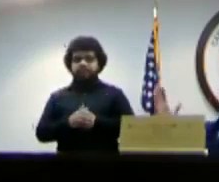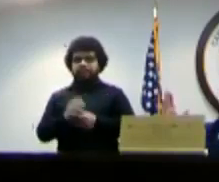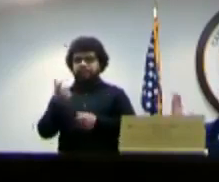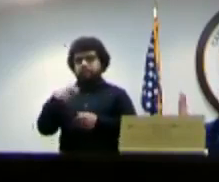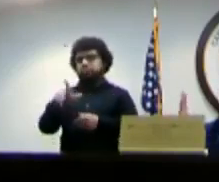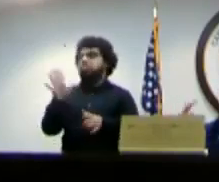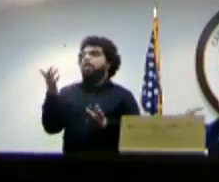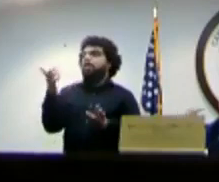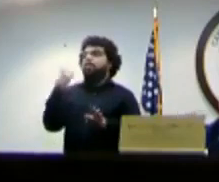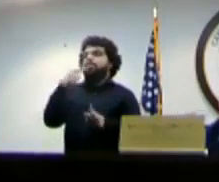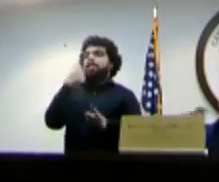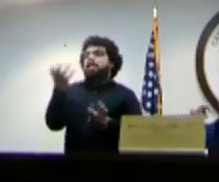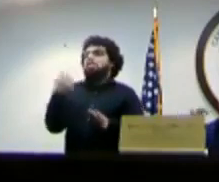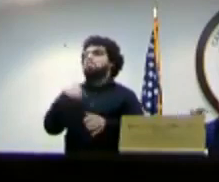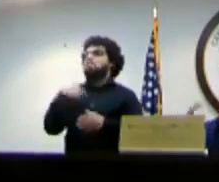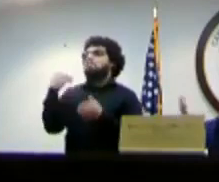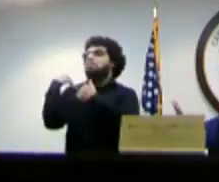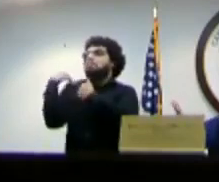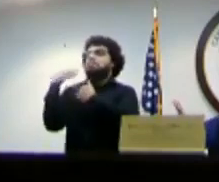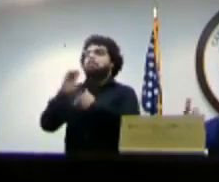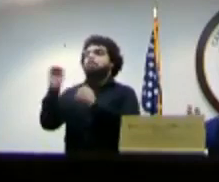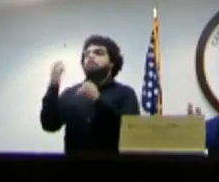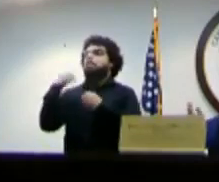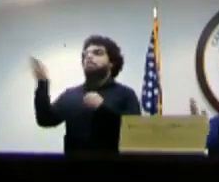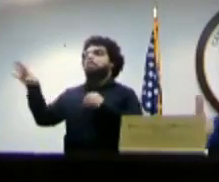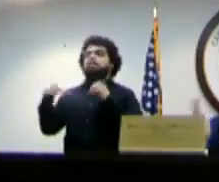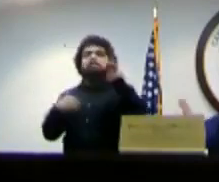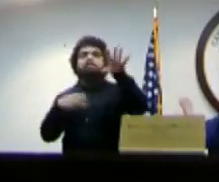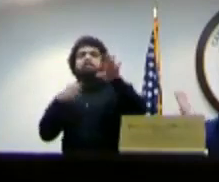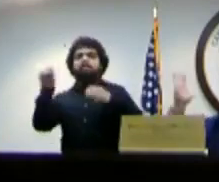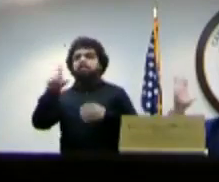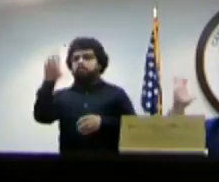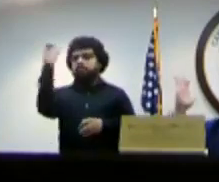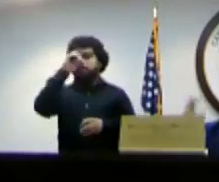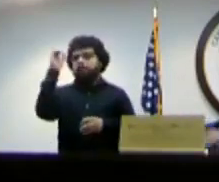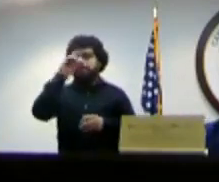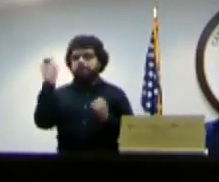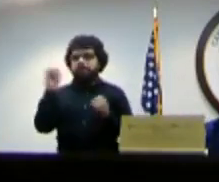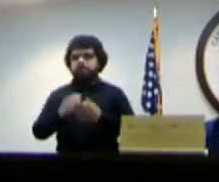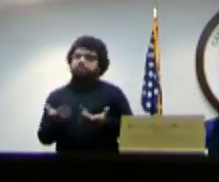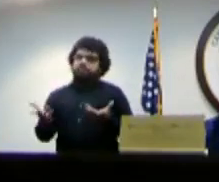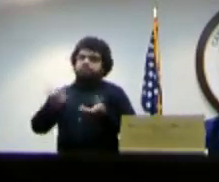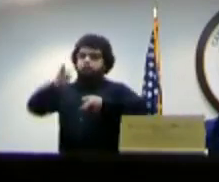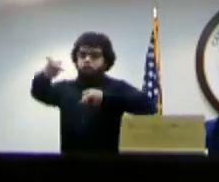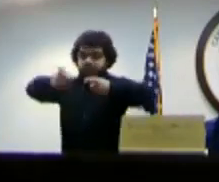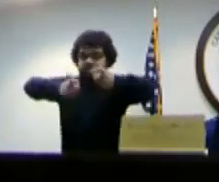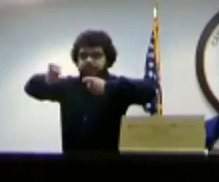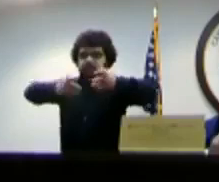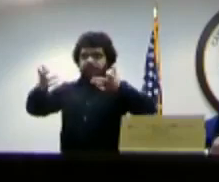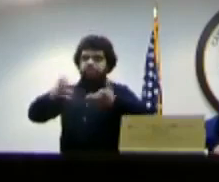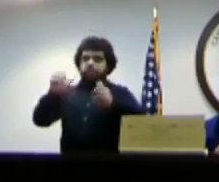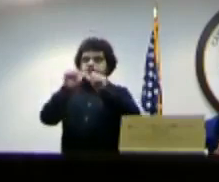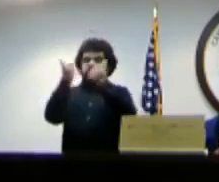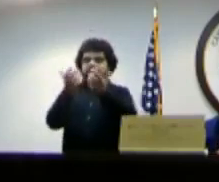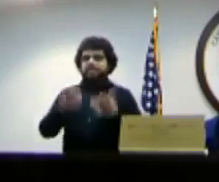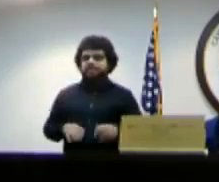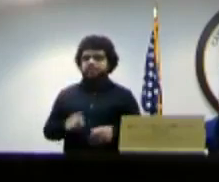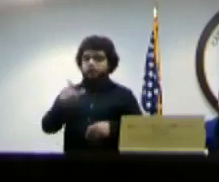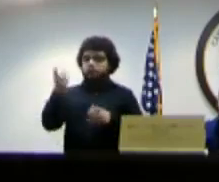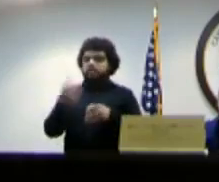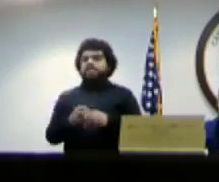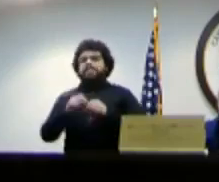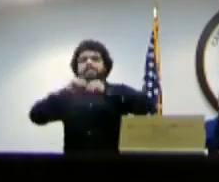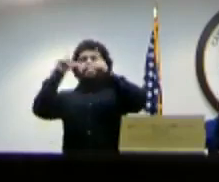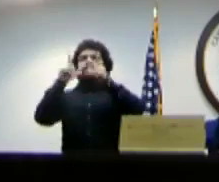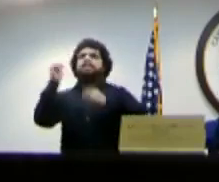al otro y no quieren a veces ni opinar porque ustedes, o sea, usted dirige una agencia, caramba. Usted hace los presupuestos, usted se levanta todas las